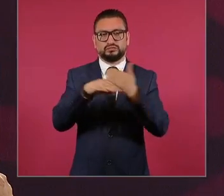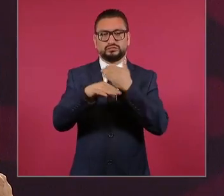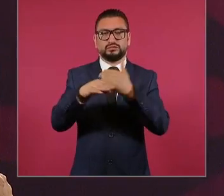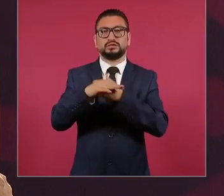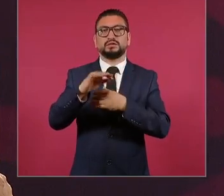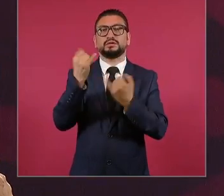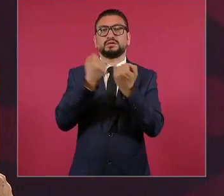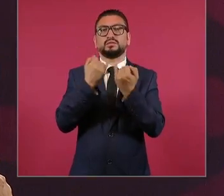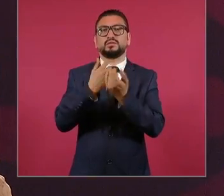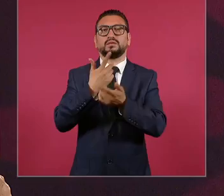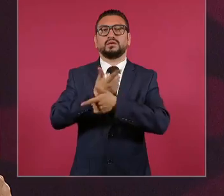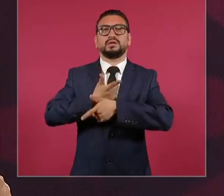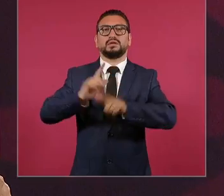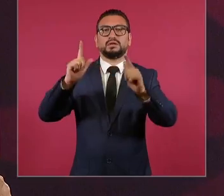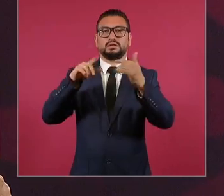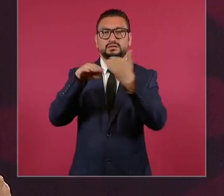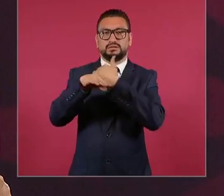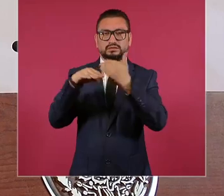libres,